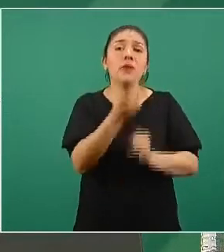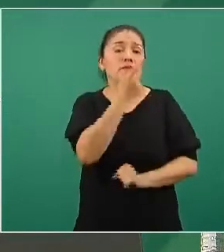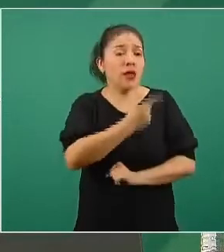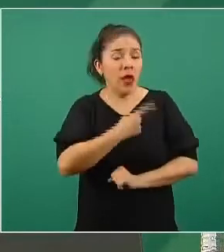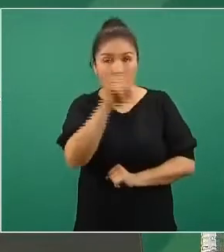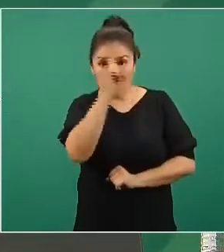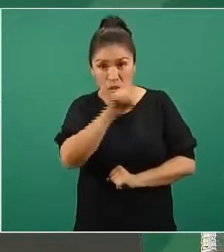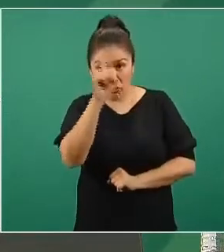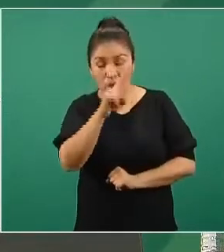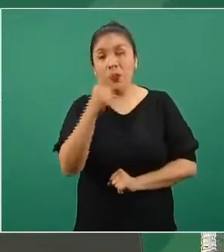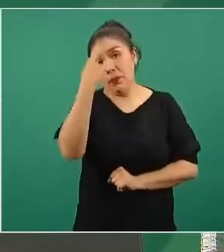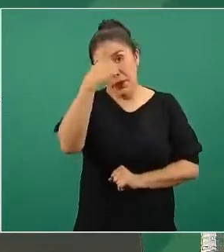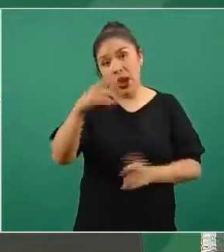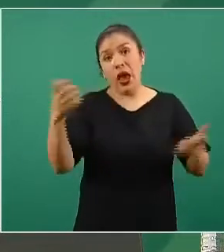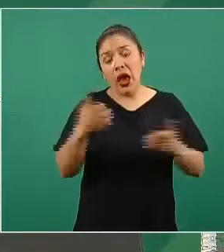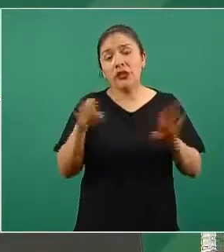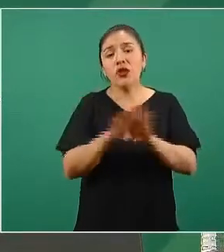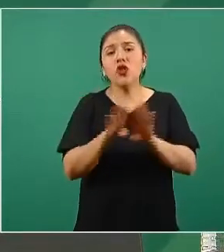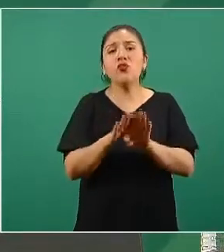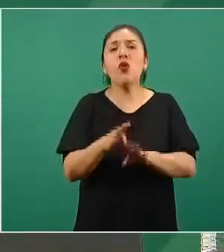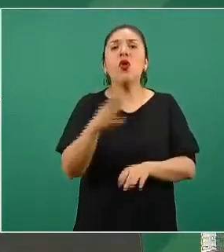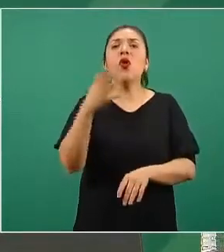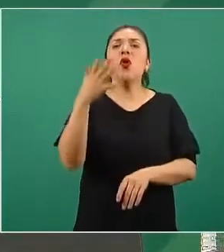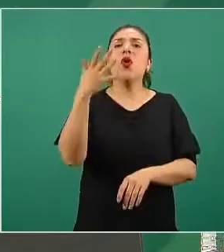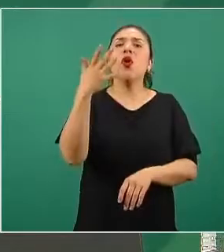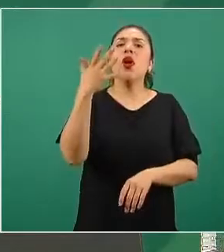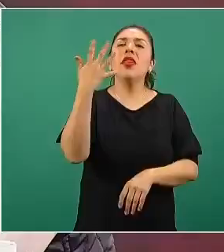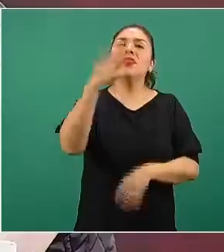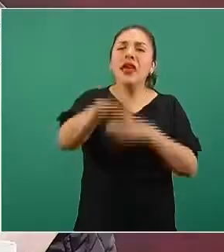recomendó ir en decenio